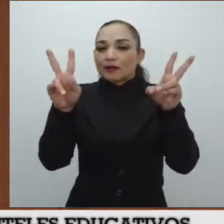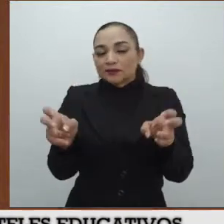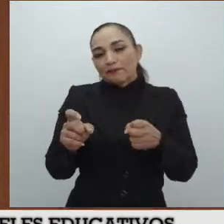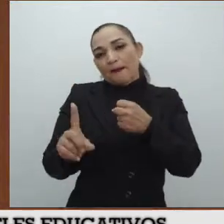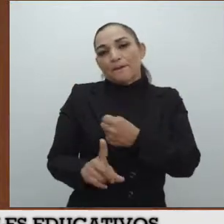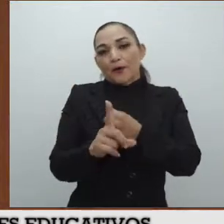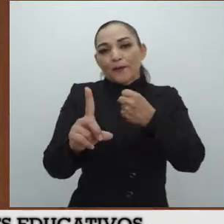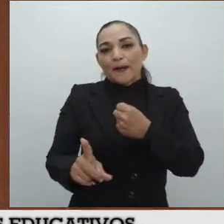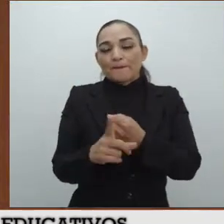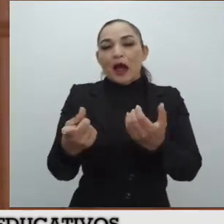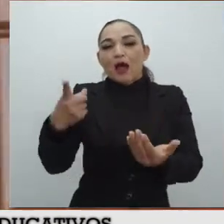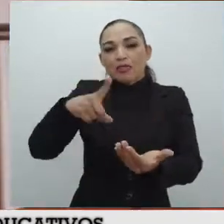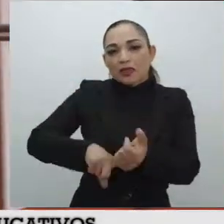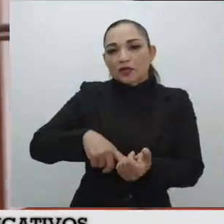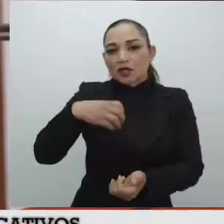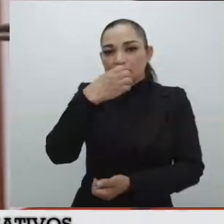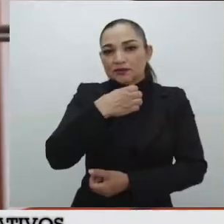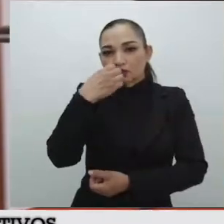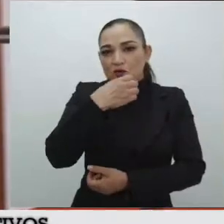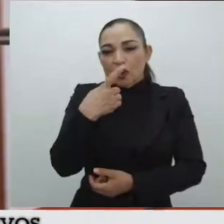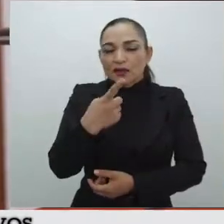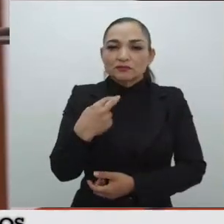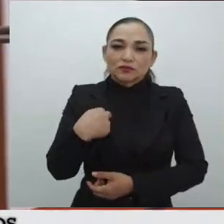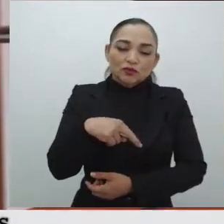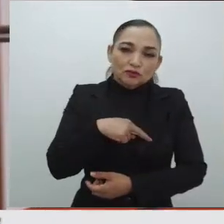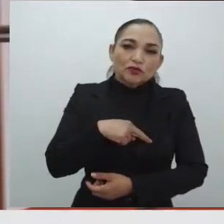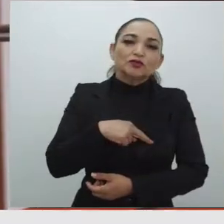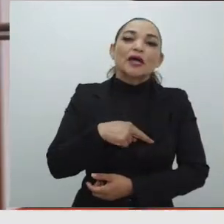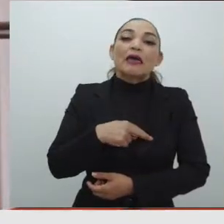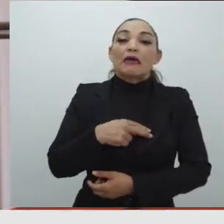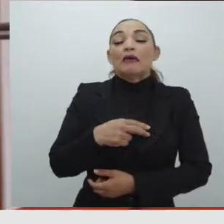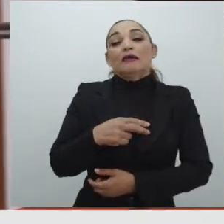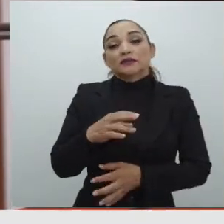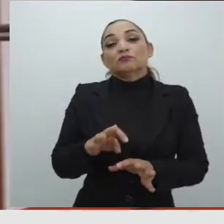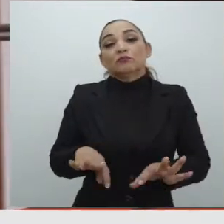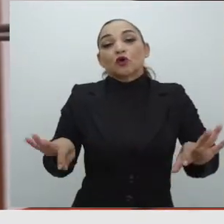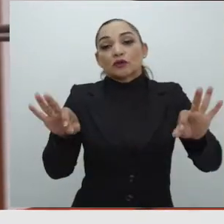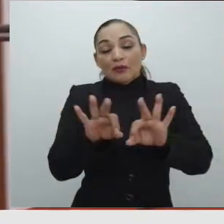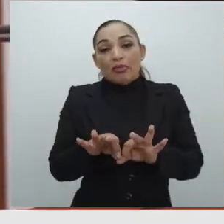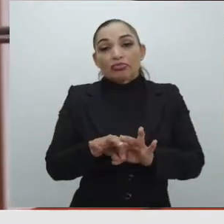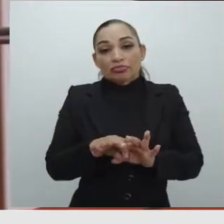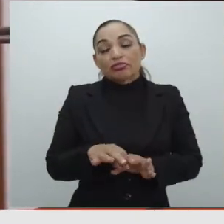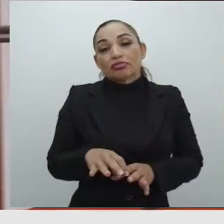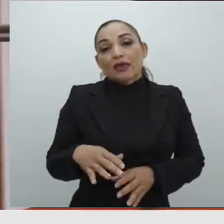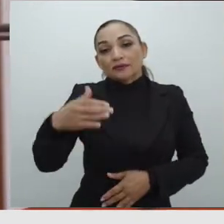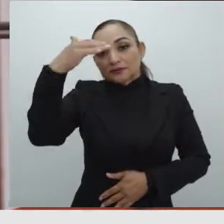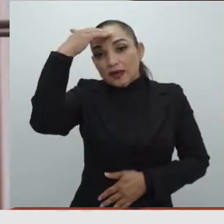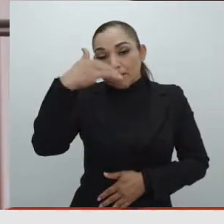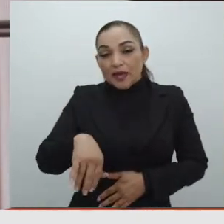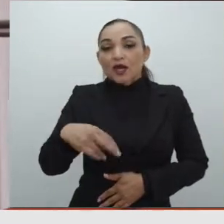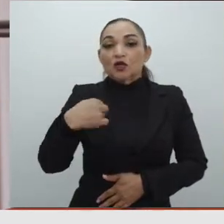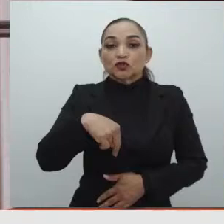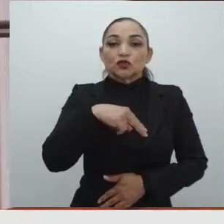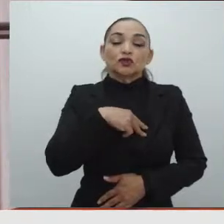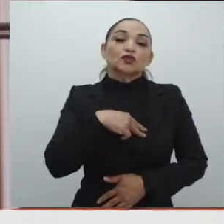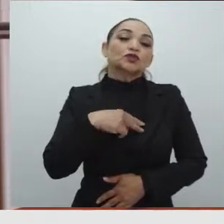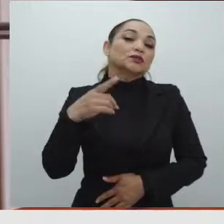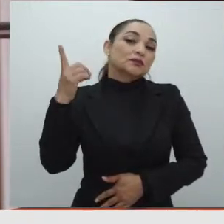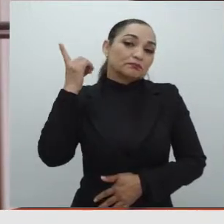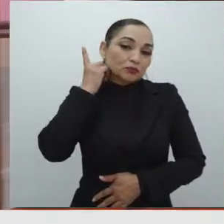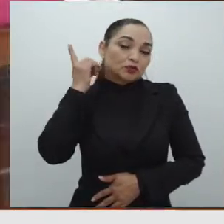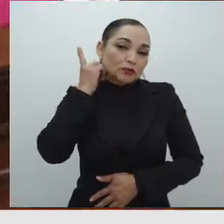muy importante también que nosotros los conozcamos, porque tenemos que nosotros como diputados,